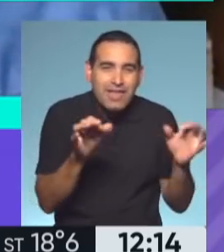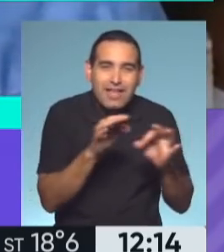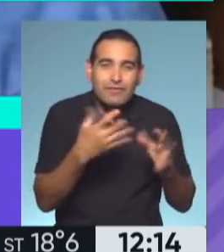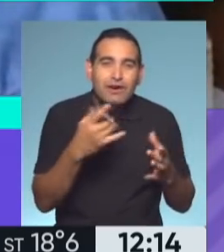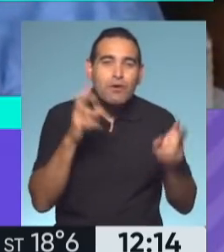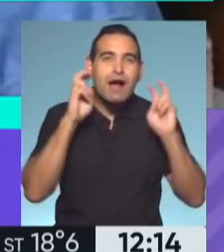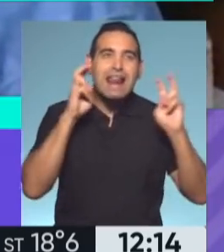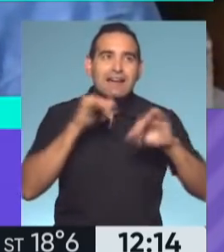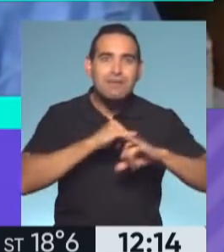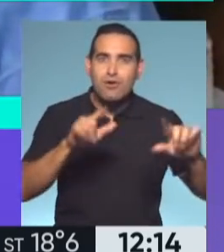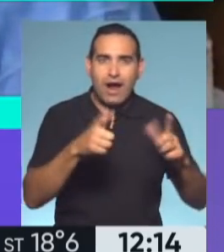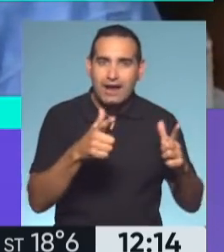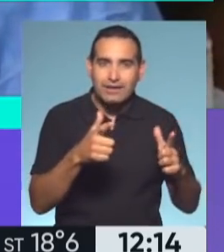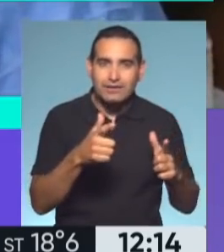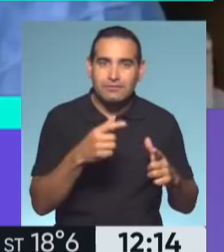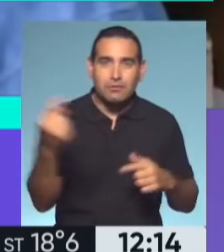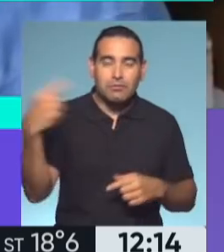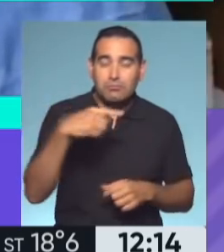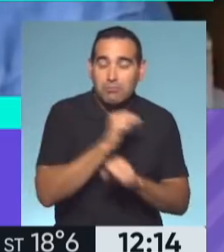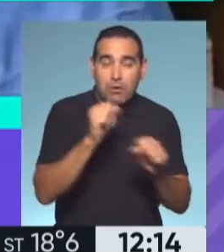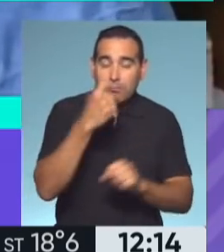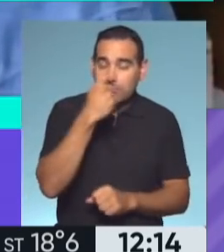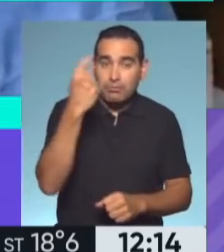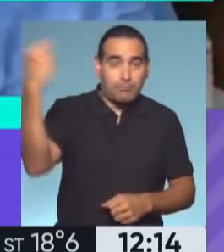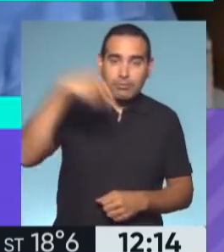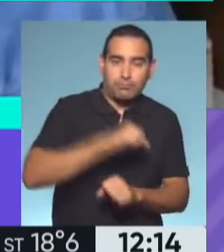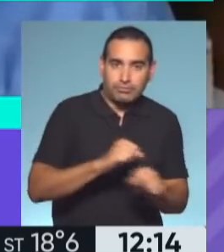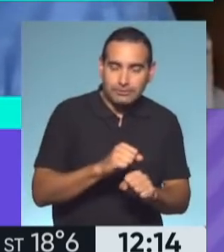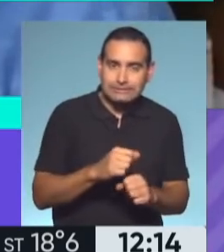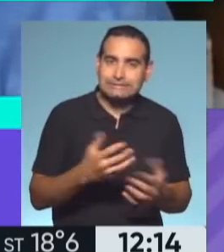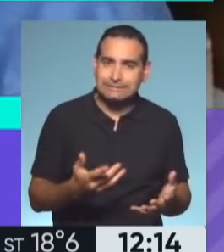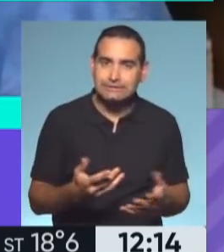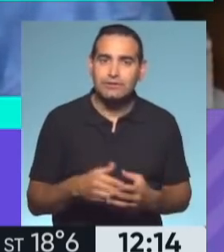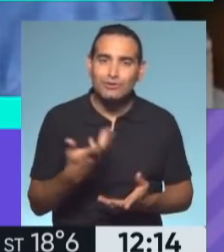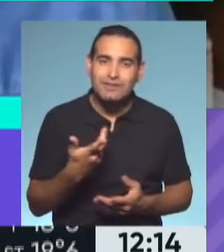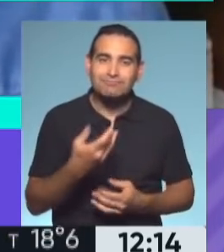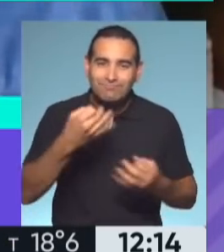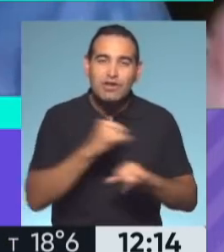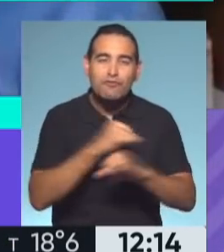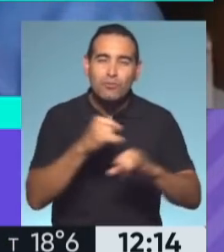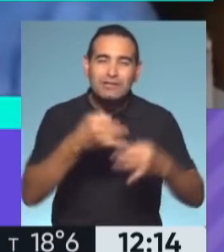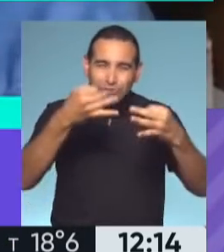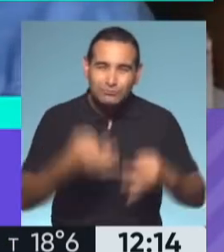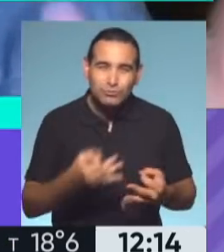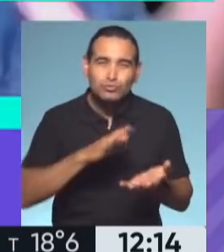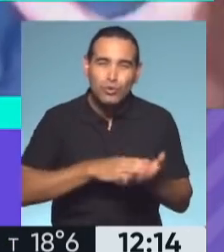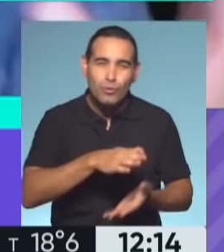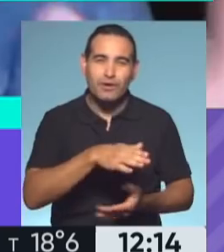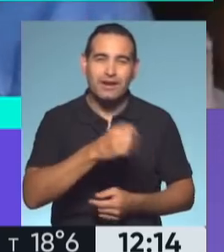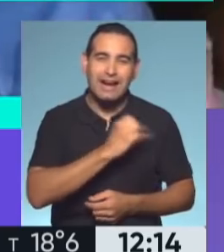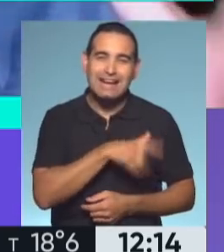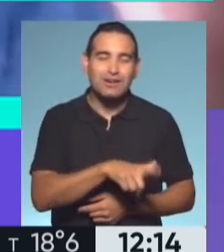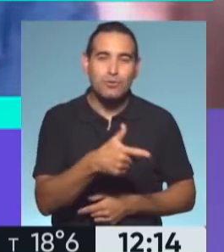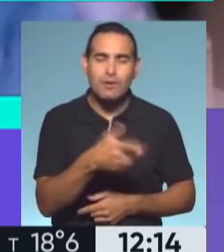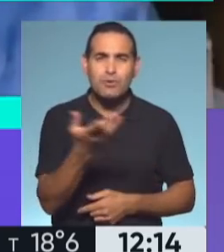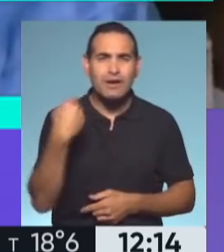va a caer un cohete. Lo que tenemos es una cobertura parcial del conflicto. La tenemos hace mucho tiempo. ¿Por qué? Porque el conflicto israelí-palestino